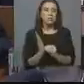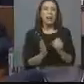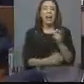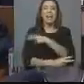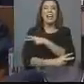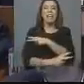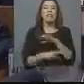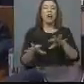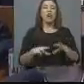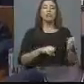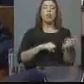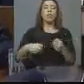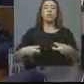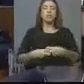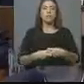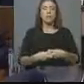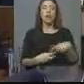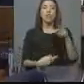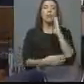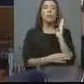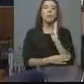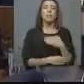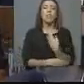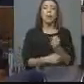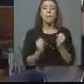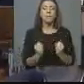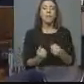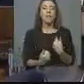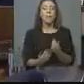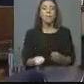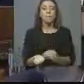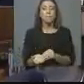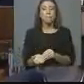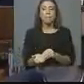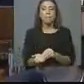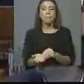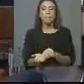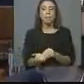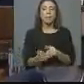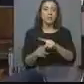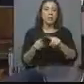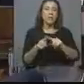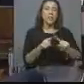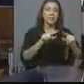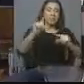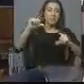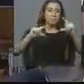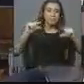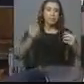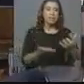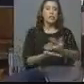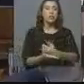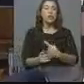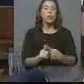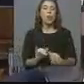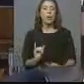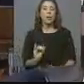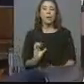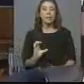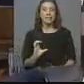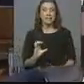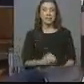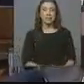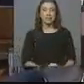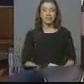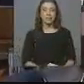De igual forma, en materia de extensión de beneficios, la posibilidad de extensión de variación de remuneraciones en base al IPC.